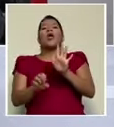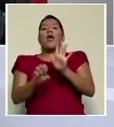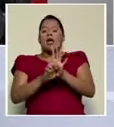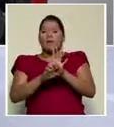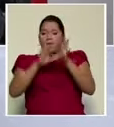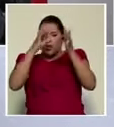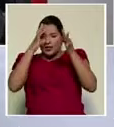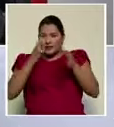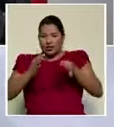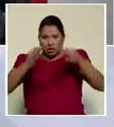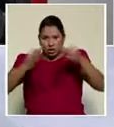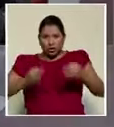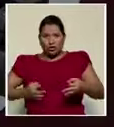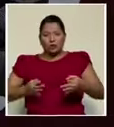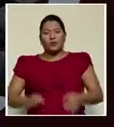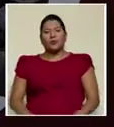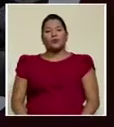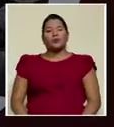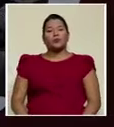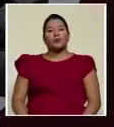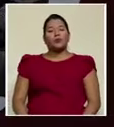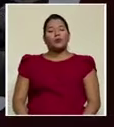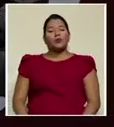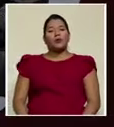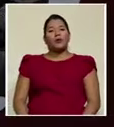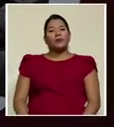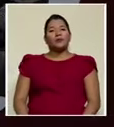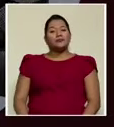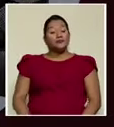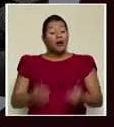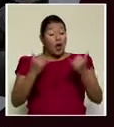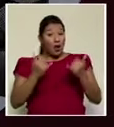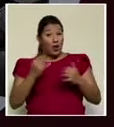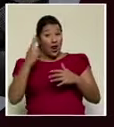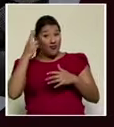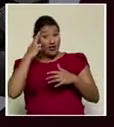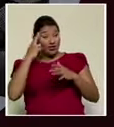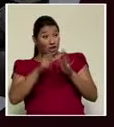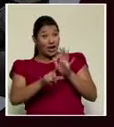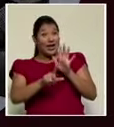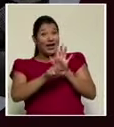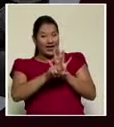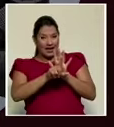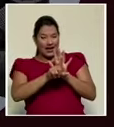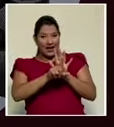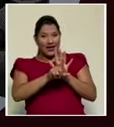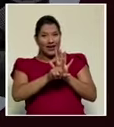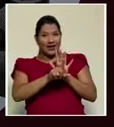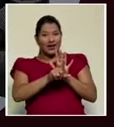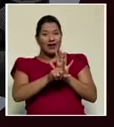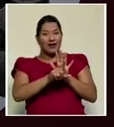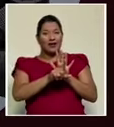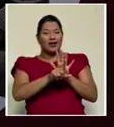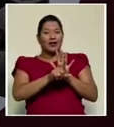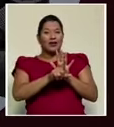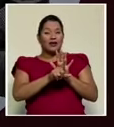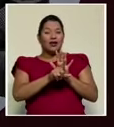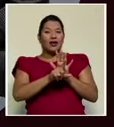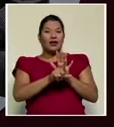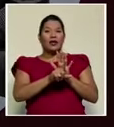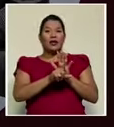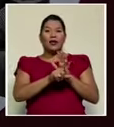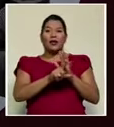Gustavo Ara, ya te incorporo en la conversación. La razón legal es condición básica,